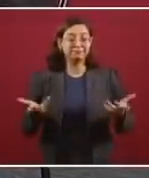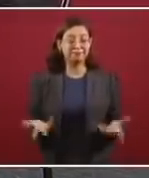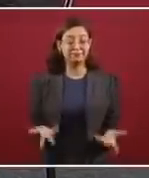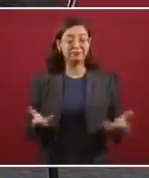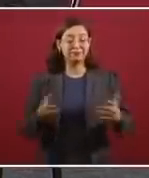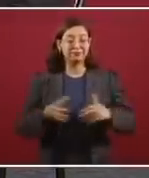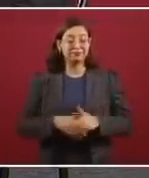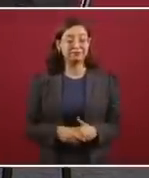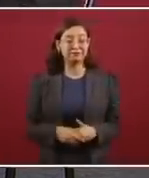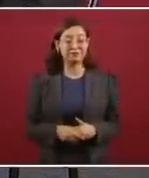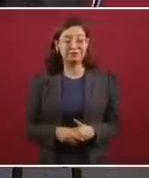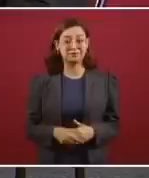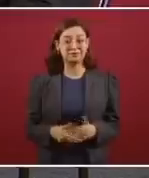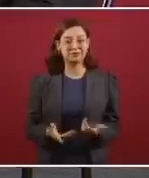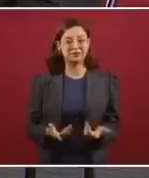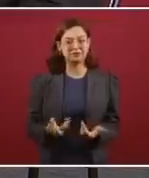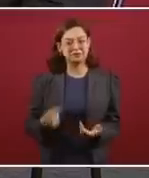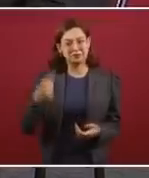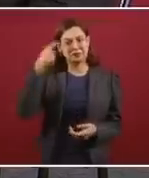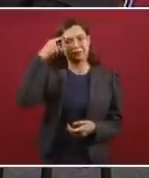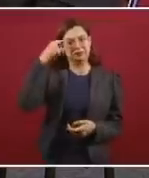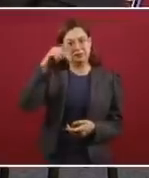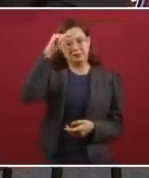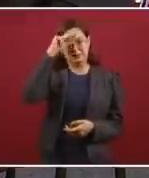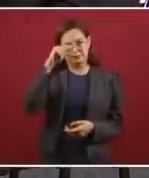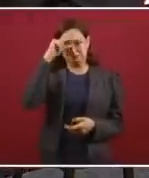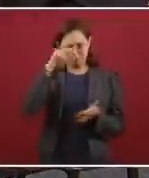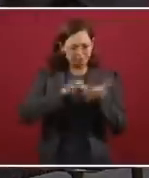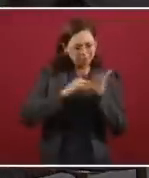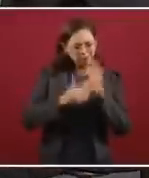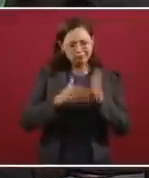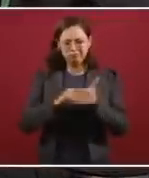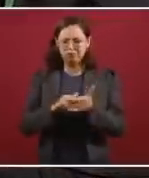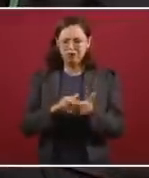con inteligencia más que con fuerza,